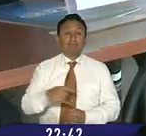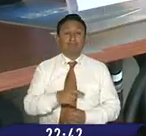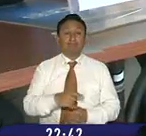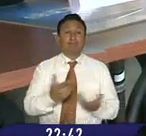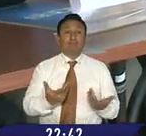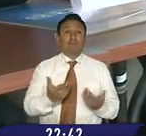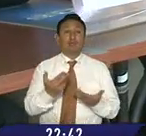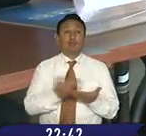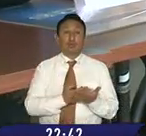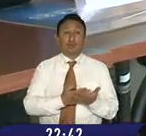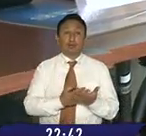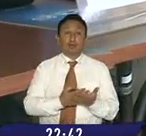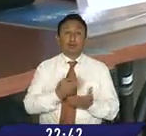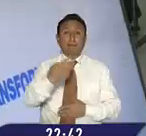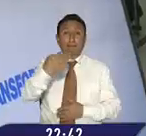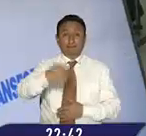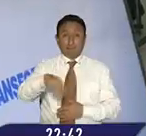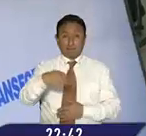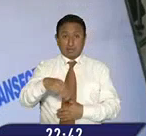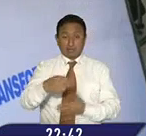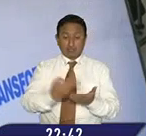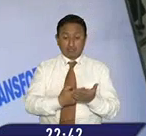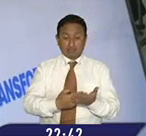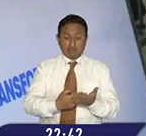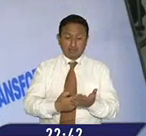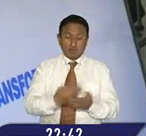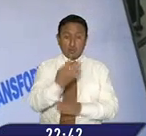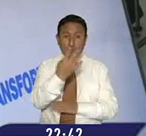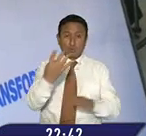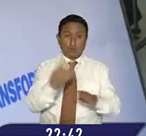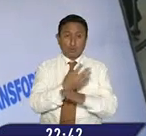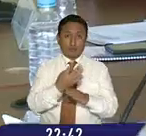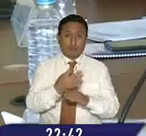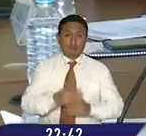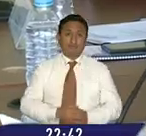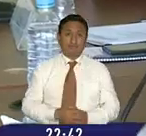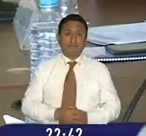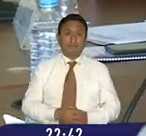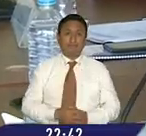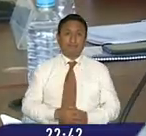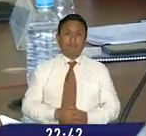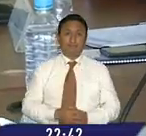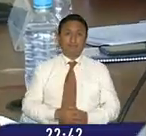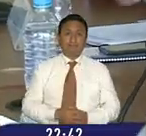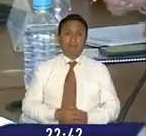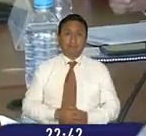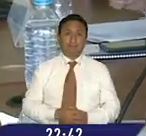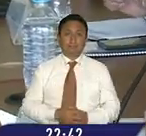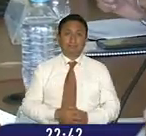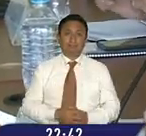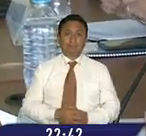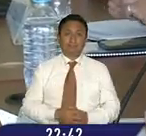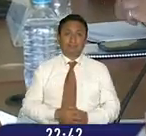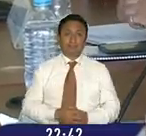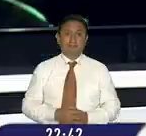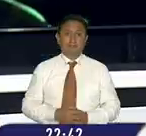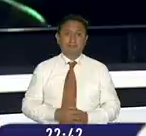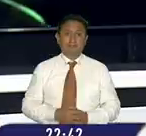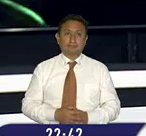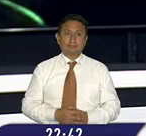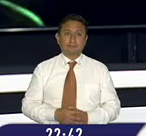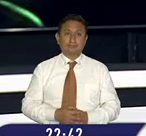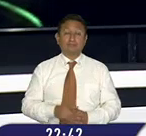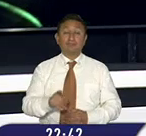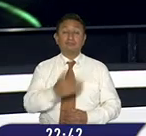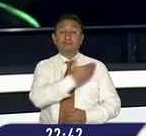será reuniones todos los miércoles, que durarán 4 horas, informó Héctor Romero.